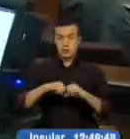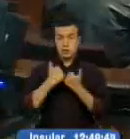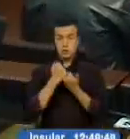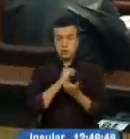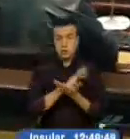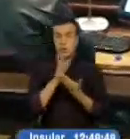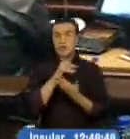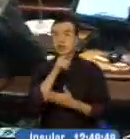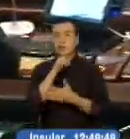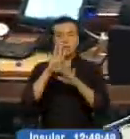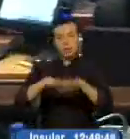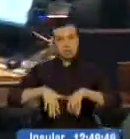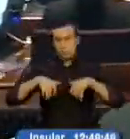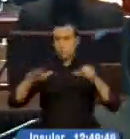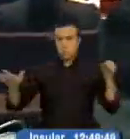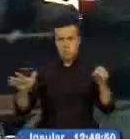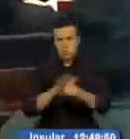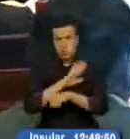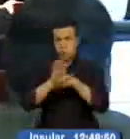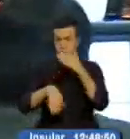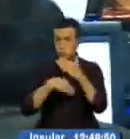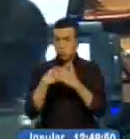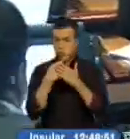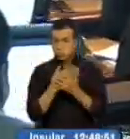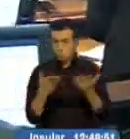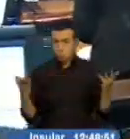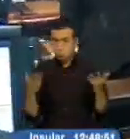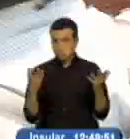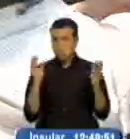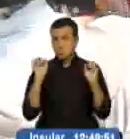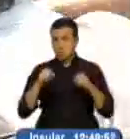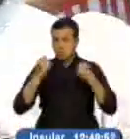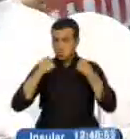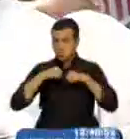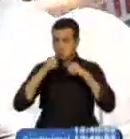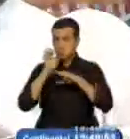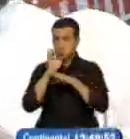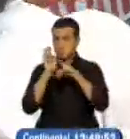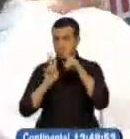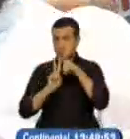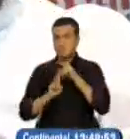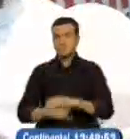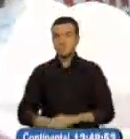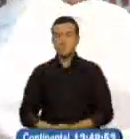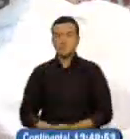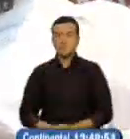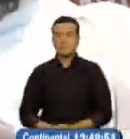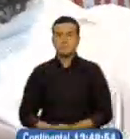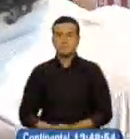sea el Pleno el que directamente viabilice este pedido. Javier Ceballos, Ecuador TV.